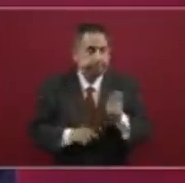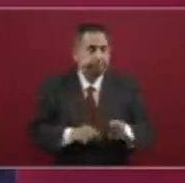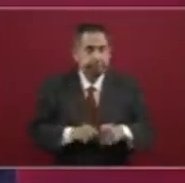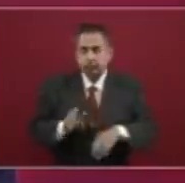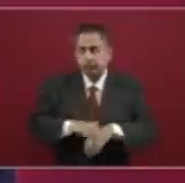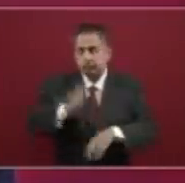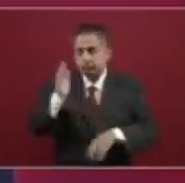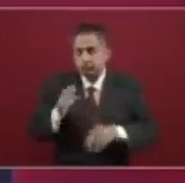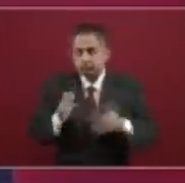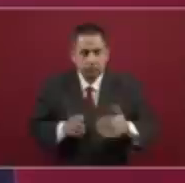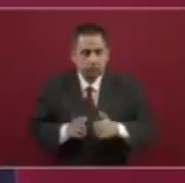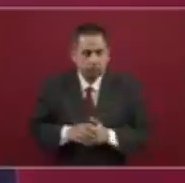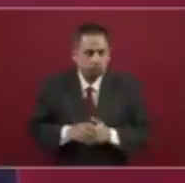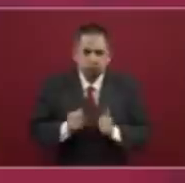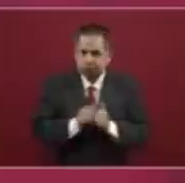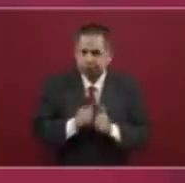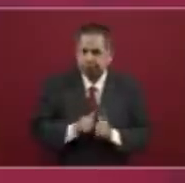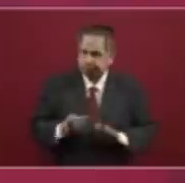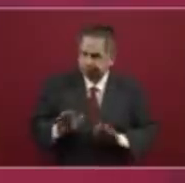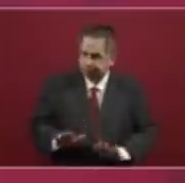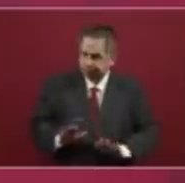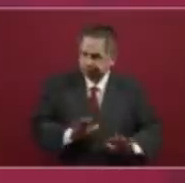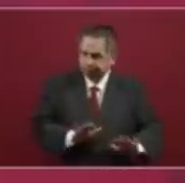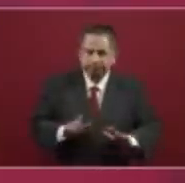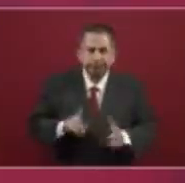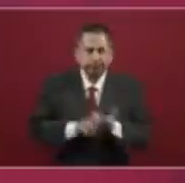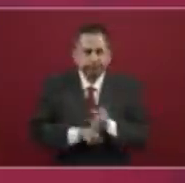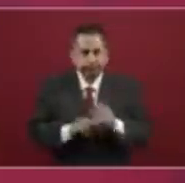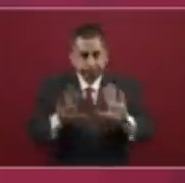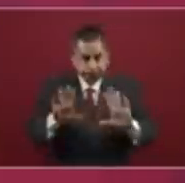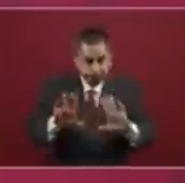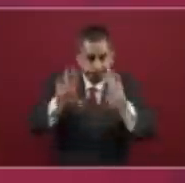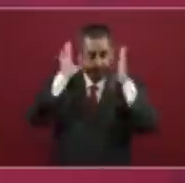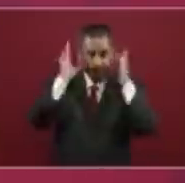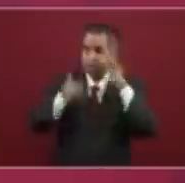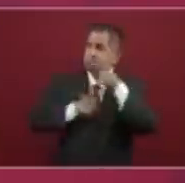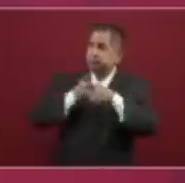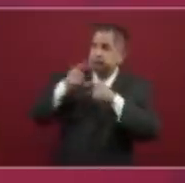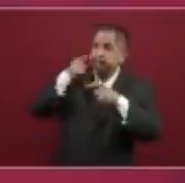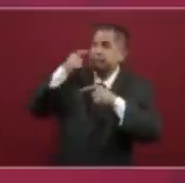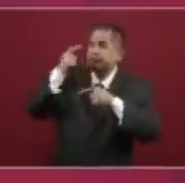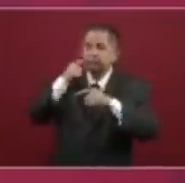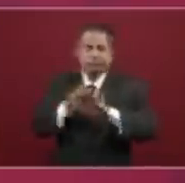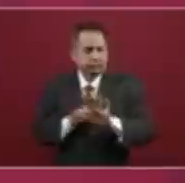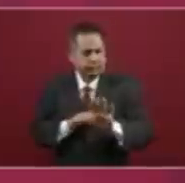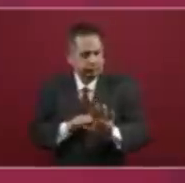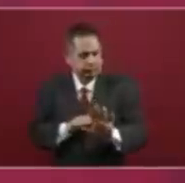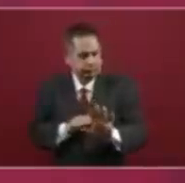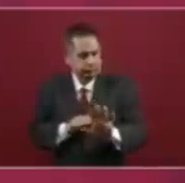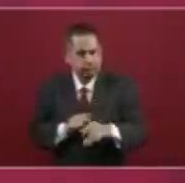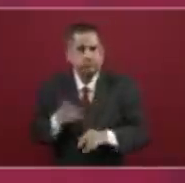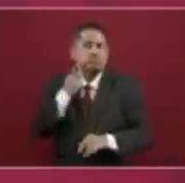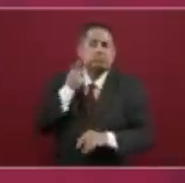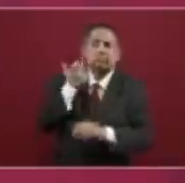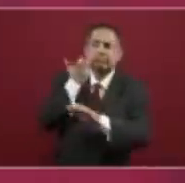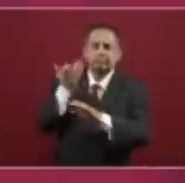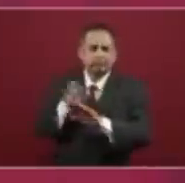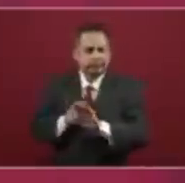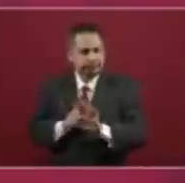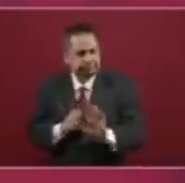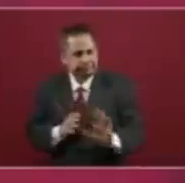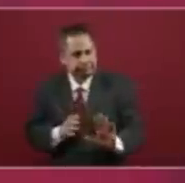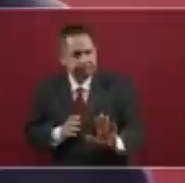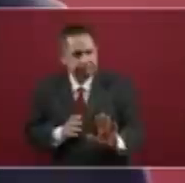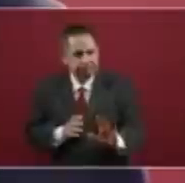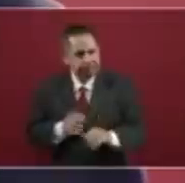más calma, sin politizar las cosas, en